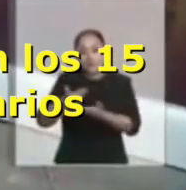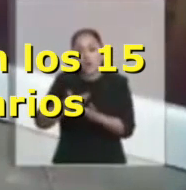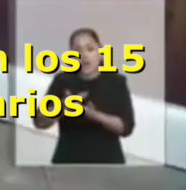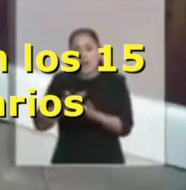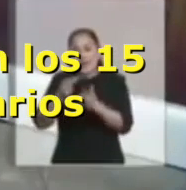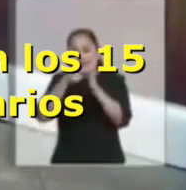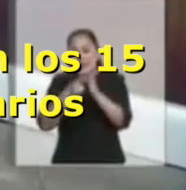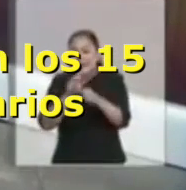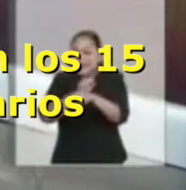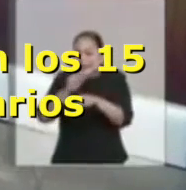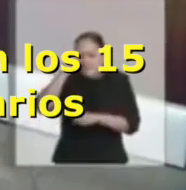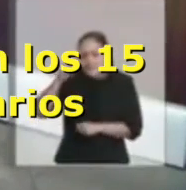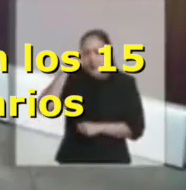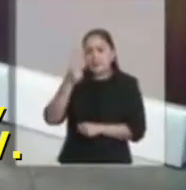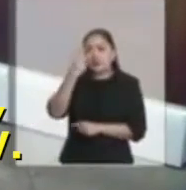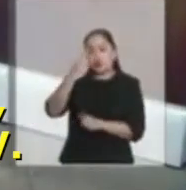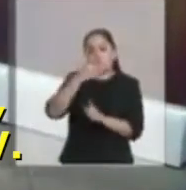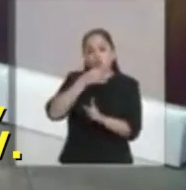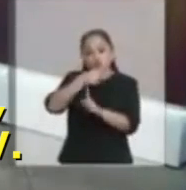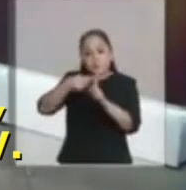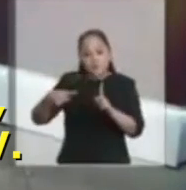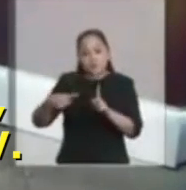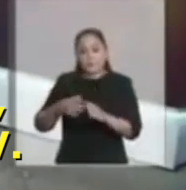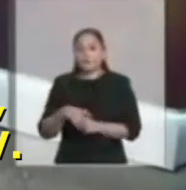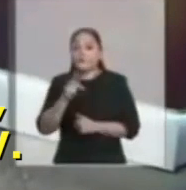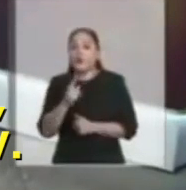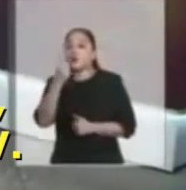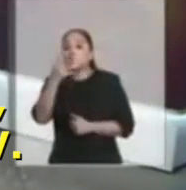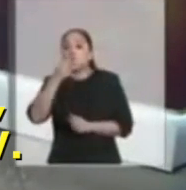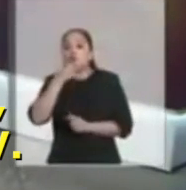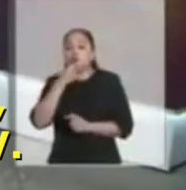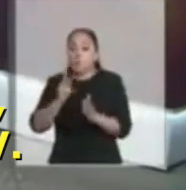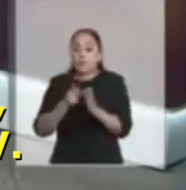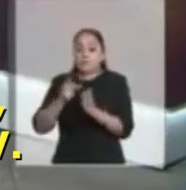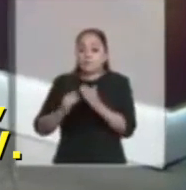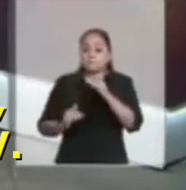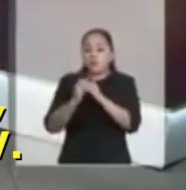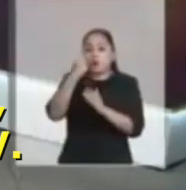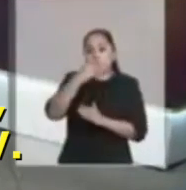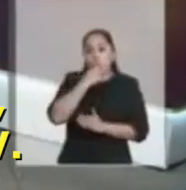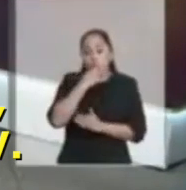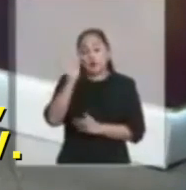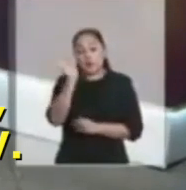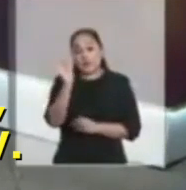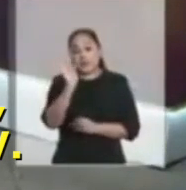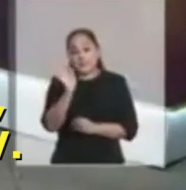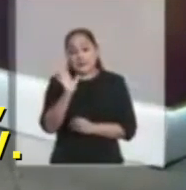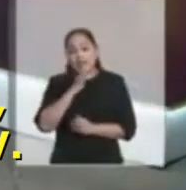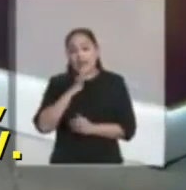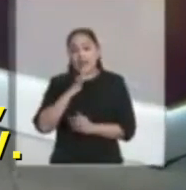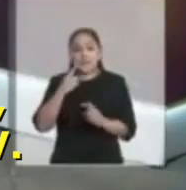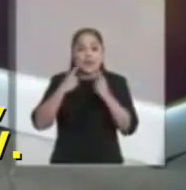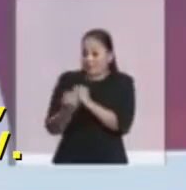de youtube con más usuarios simultáneos durante la transmisión en vivo el 22 de abril incluyendo el canal oficial del instituto